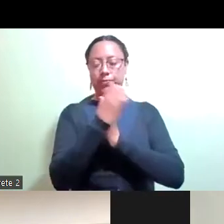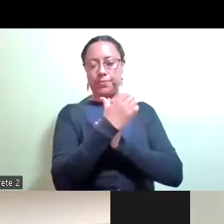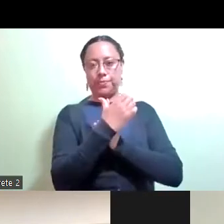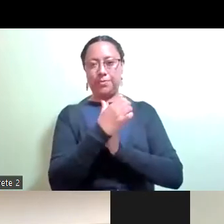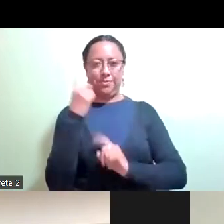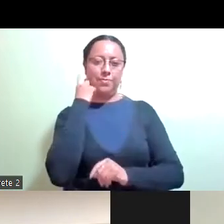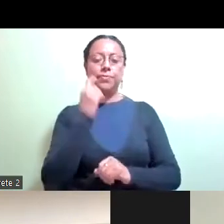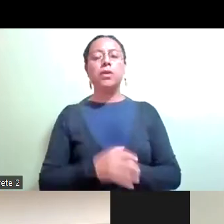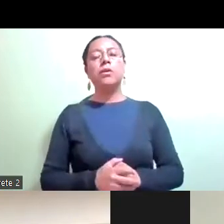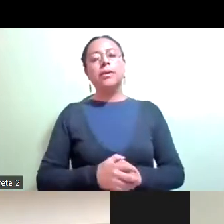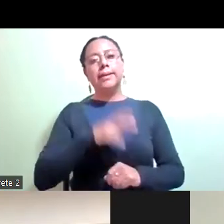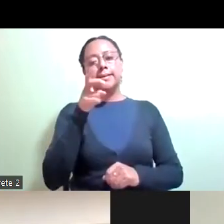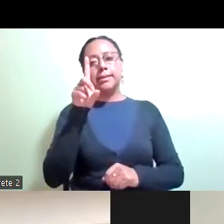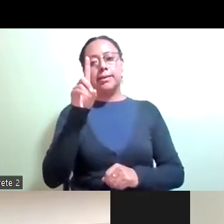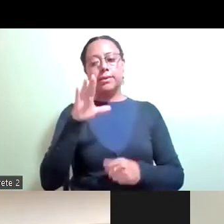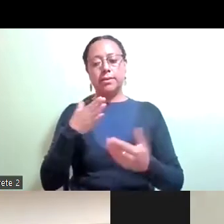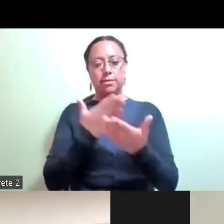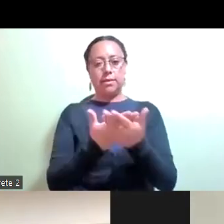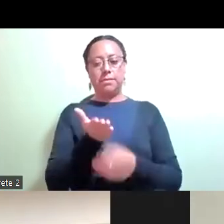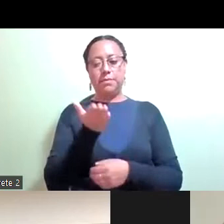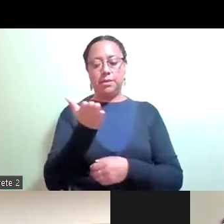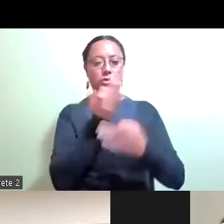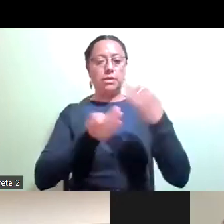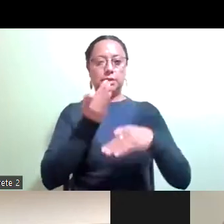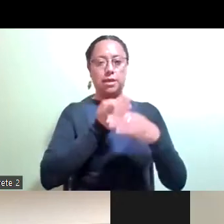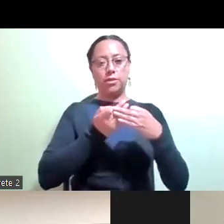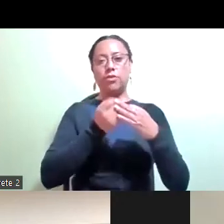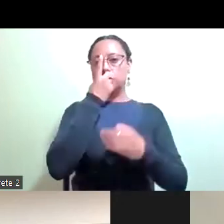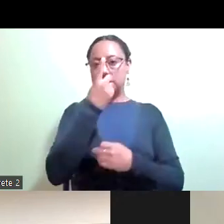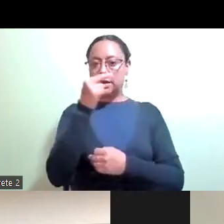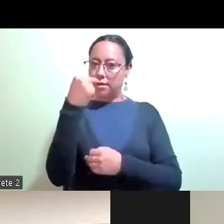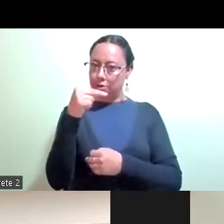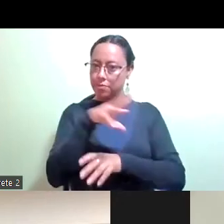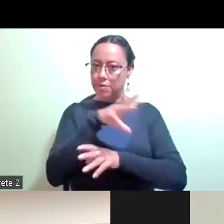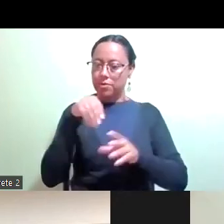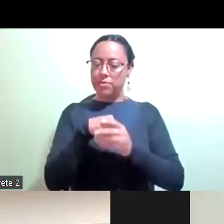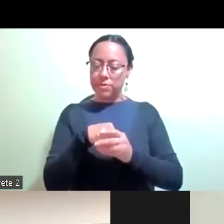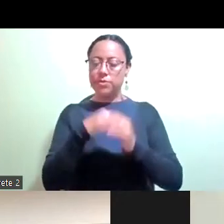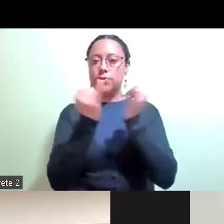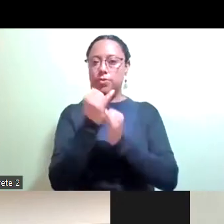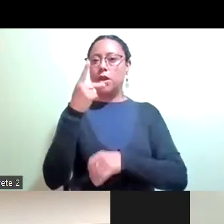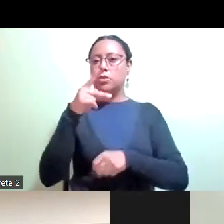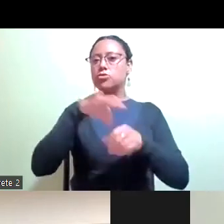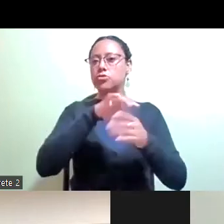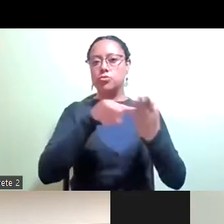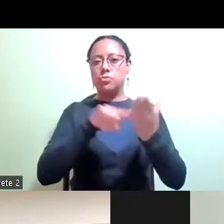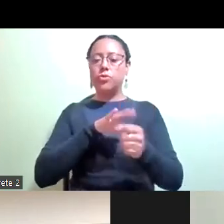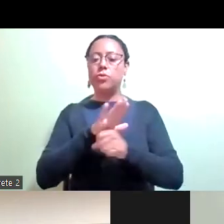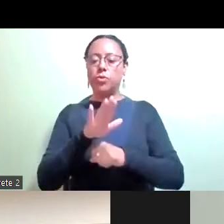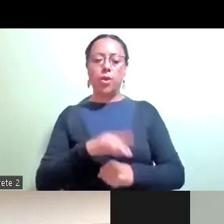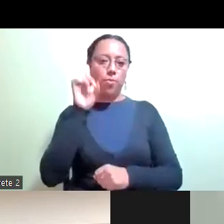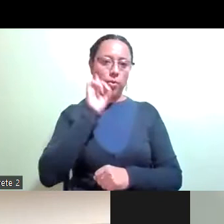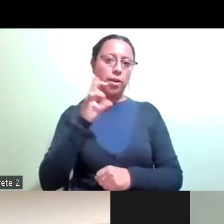el presente dictamen, solicitándoles a los presentes mencionar su nombre y el sentido de su voto.